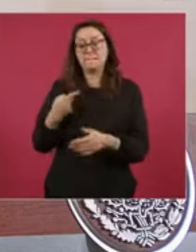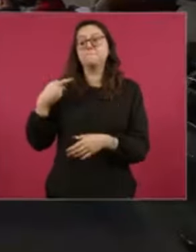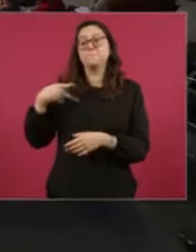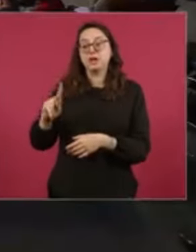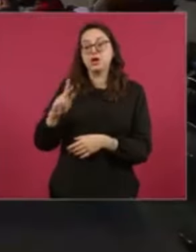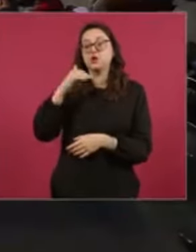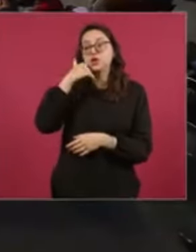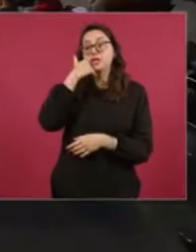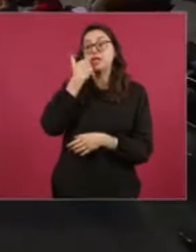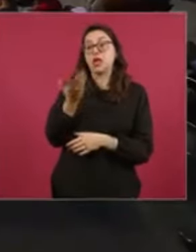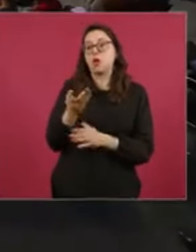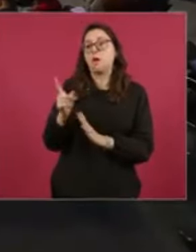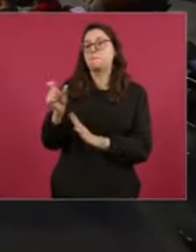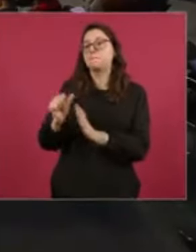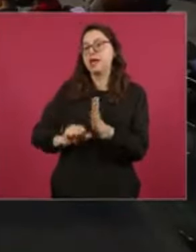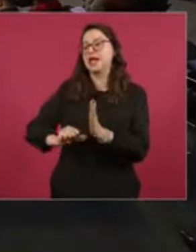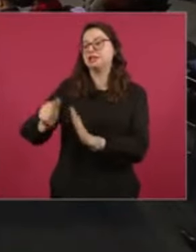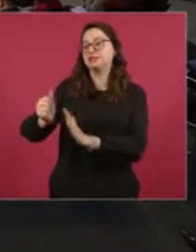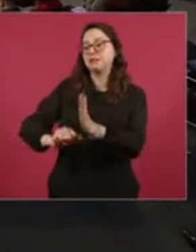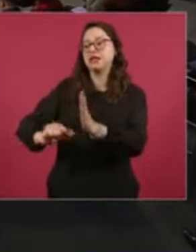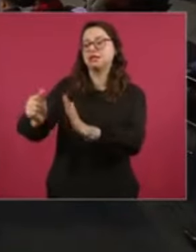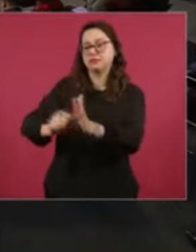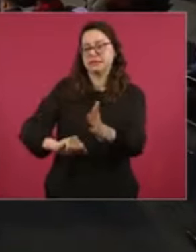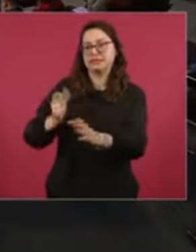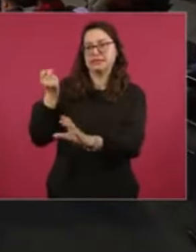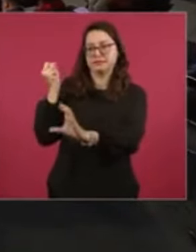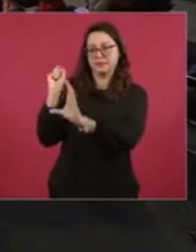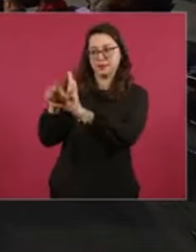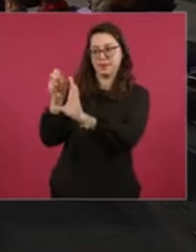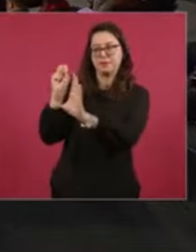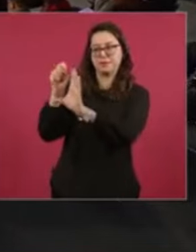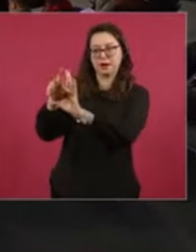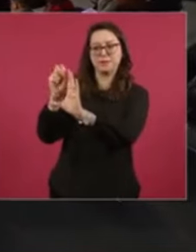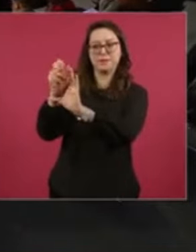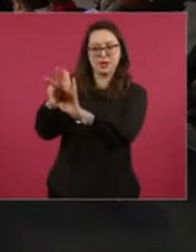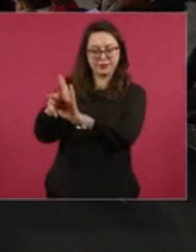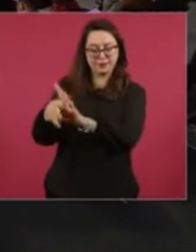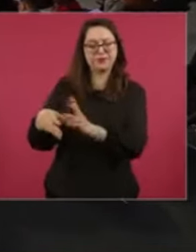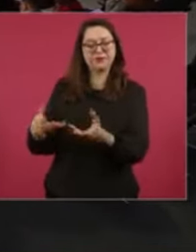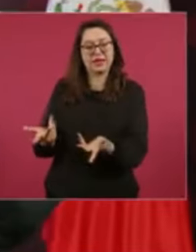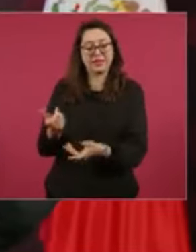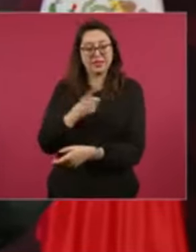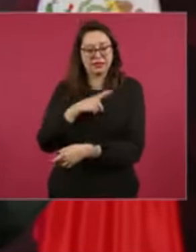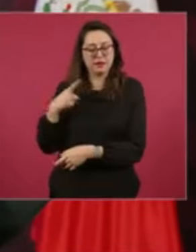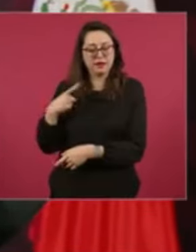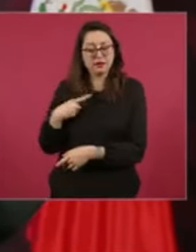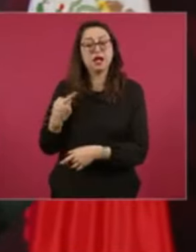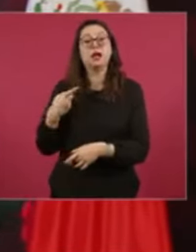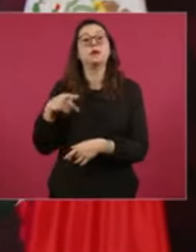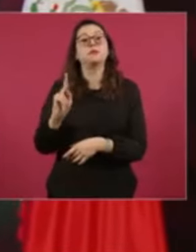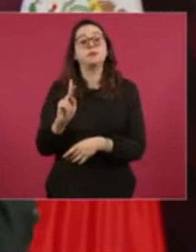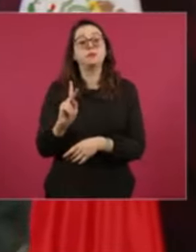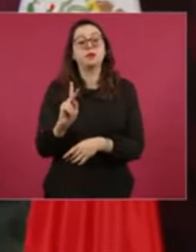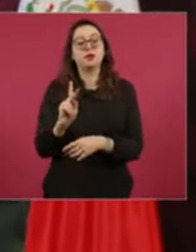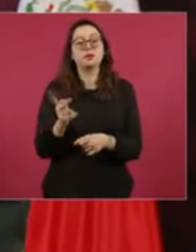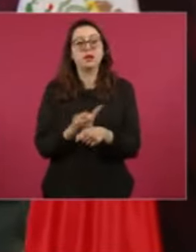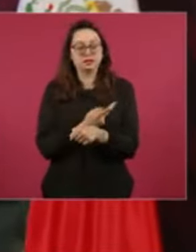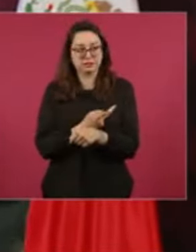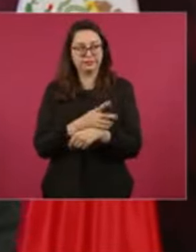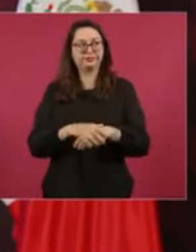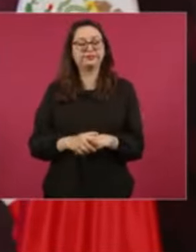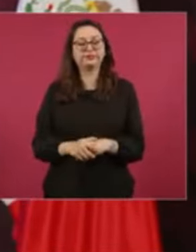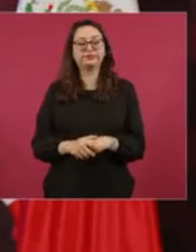derecho. Todos los adultos mayores que ya tengan 65 y más tendrán derecho a la pensión y estarán recibiendo 6 mil pesos